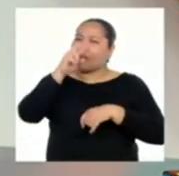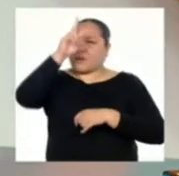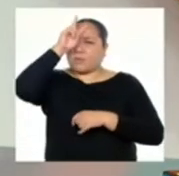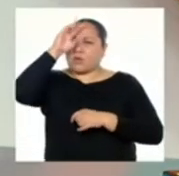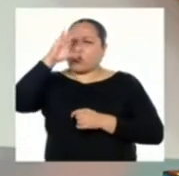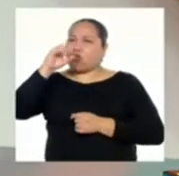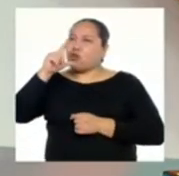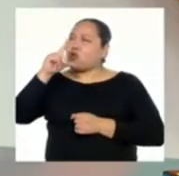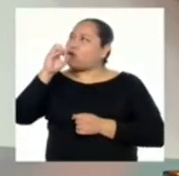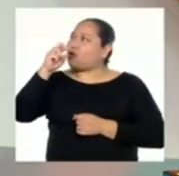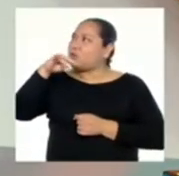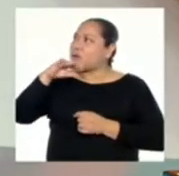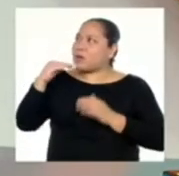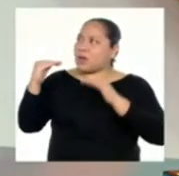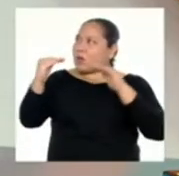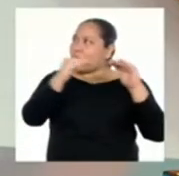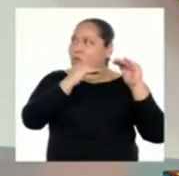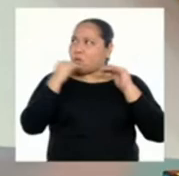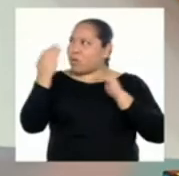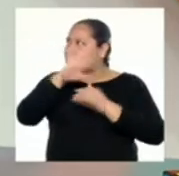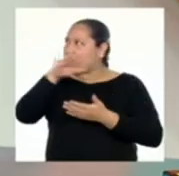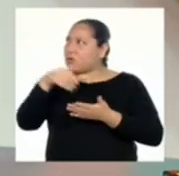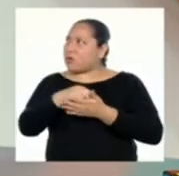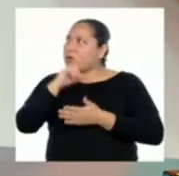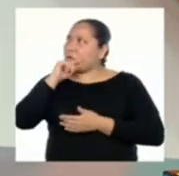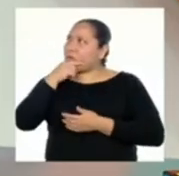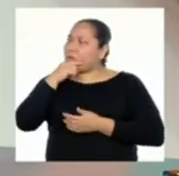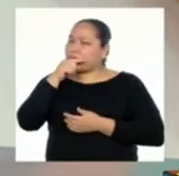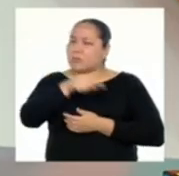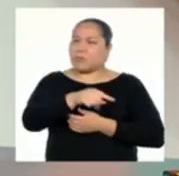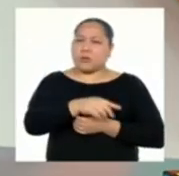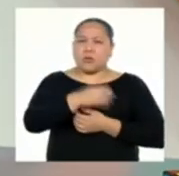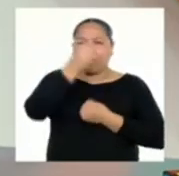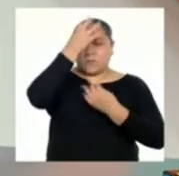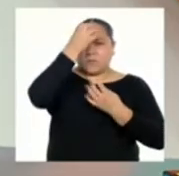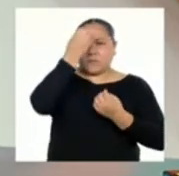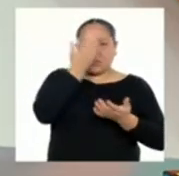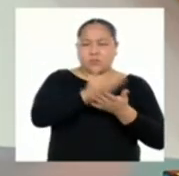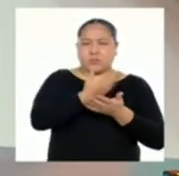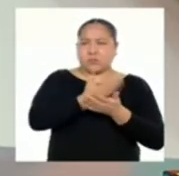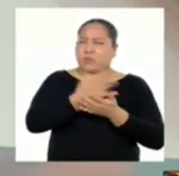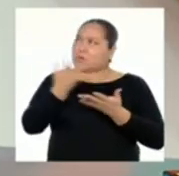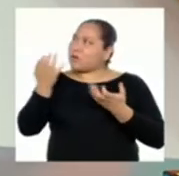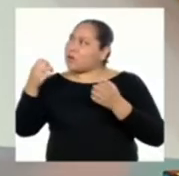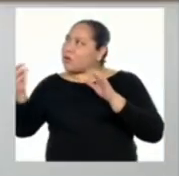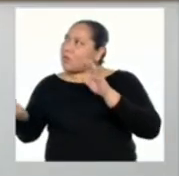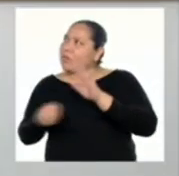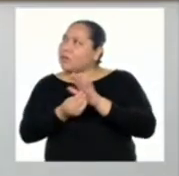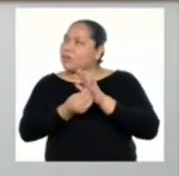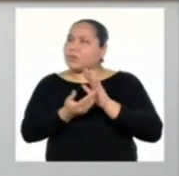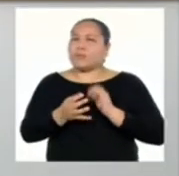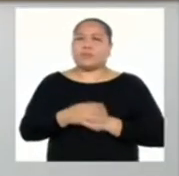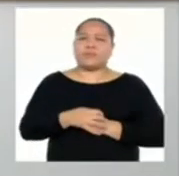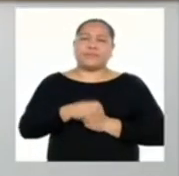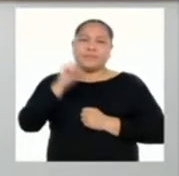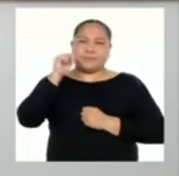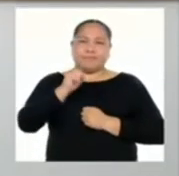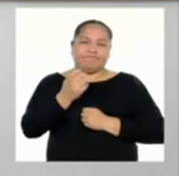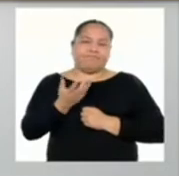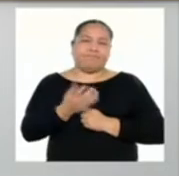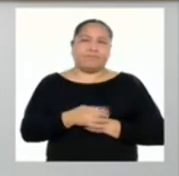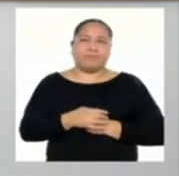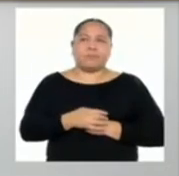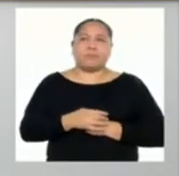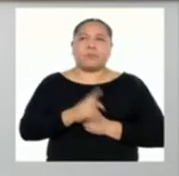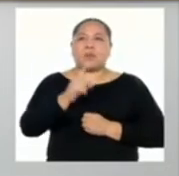colonial? ¿Fue igual para todas? Tengo data fidedigna, pero quiero complementarla.